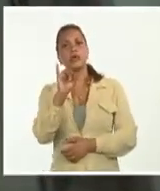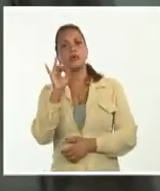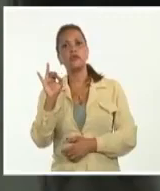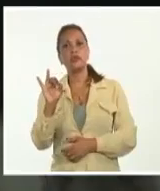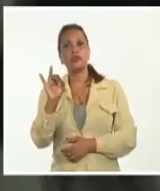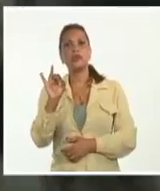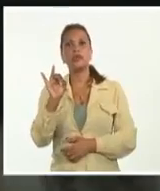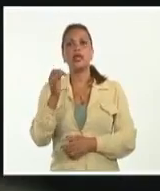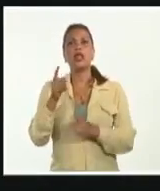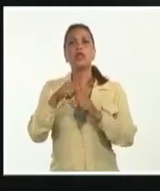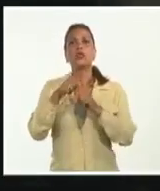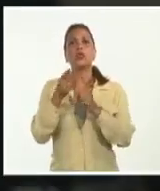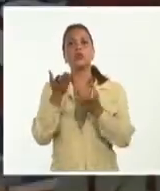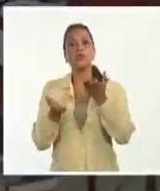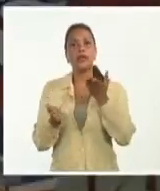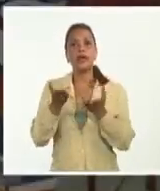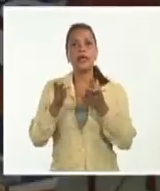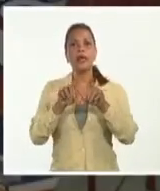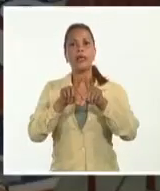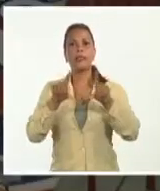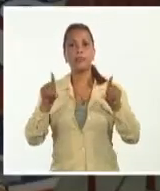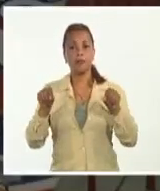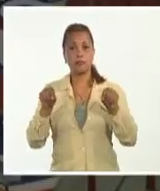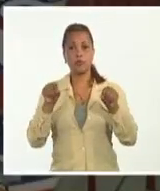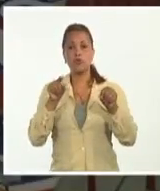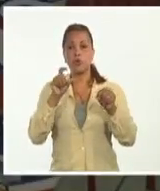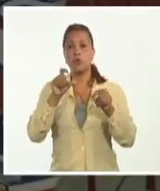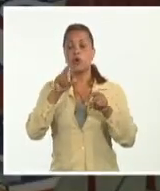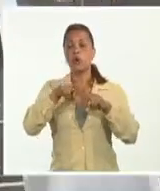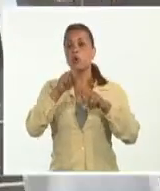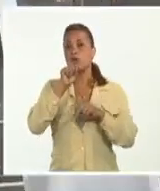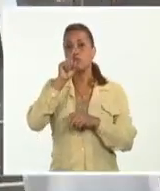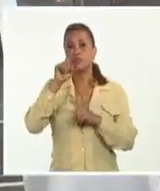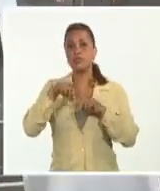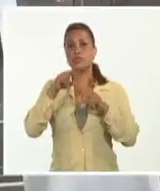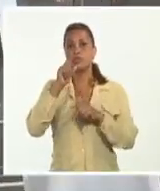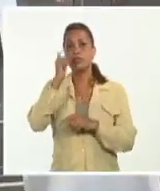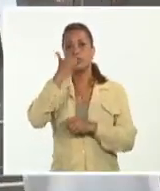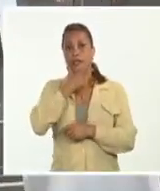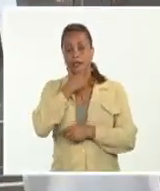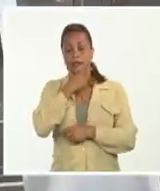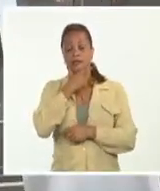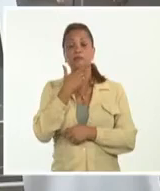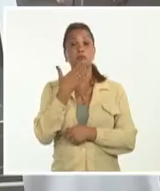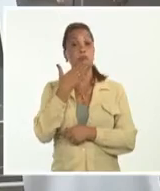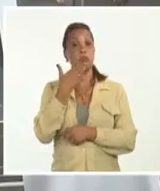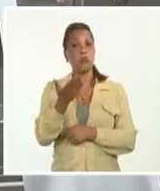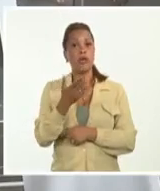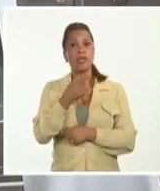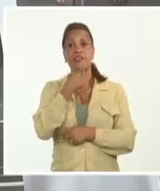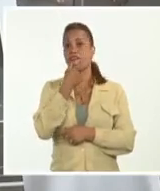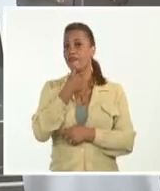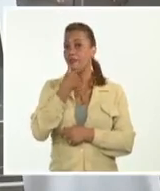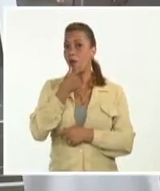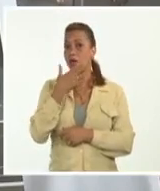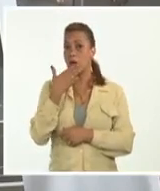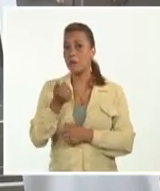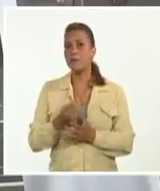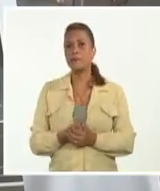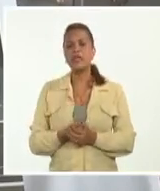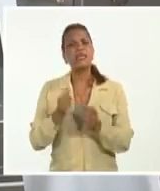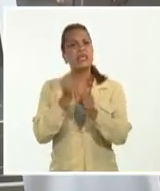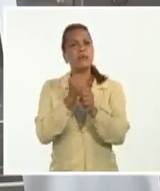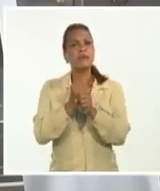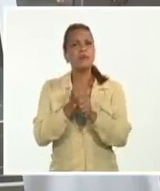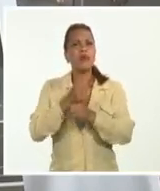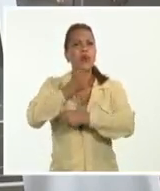algún chino eso hace un gran tiempo los elaborados que ando trabajando con una máquina ya un poco más vieja que